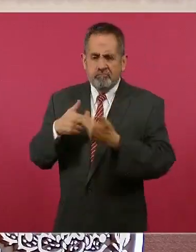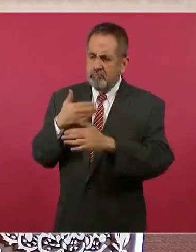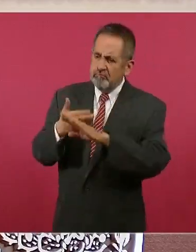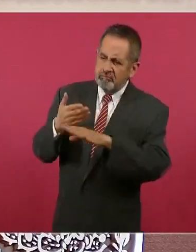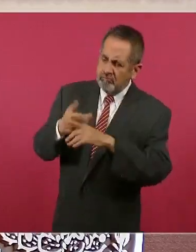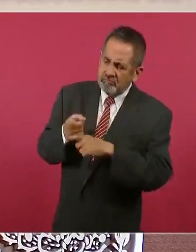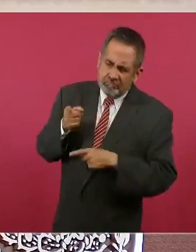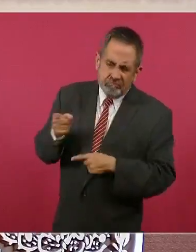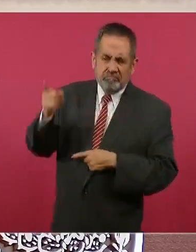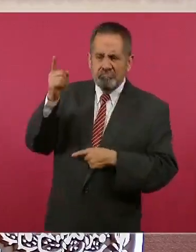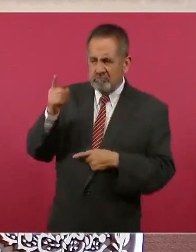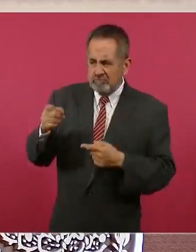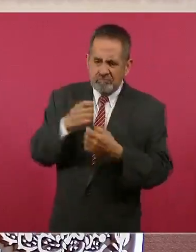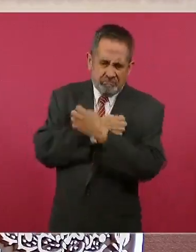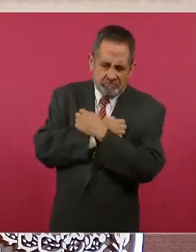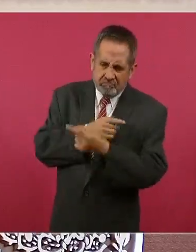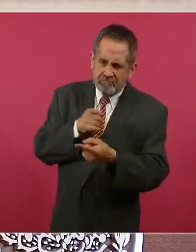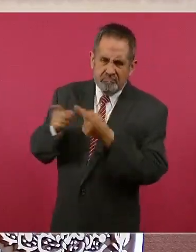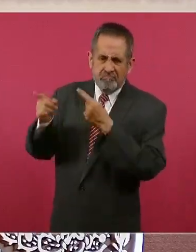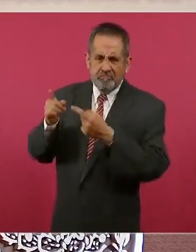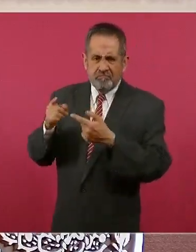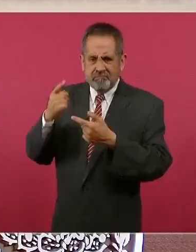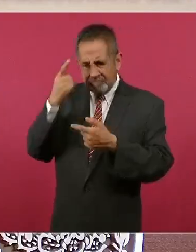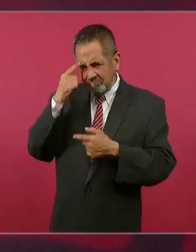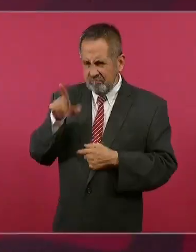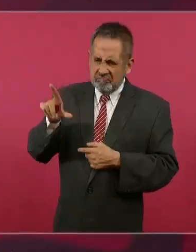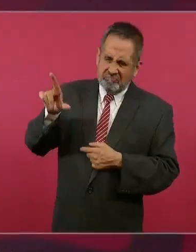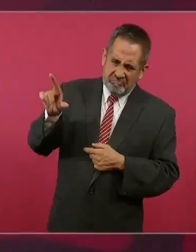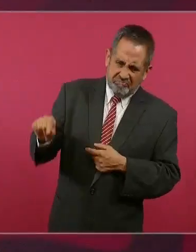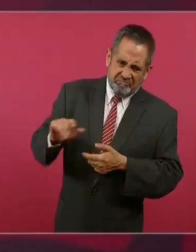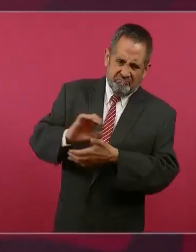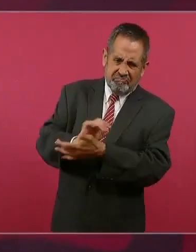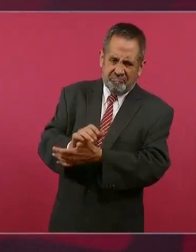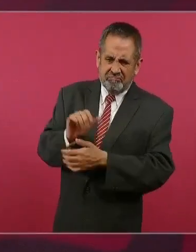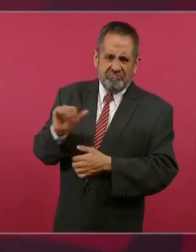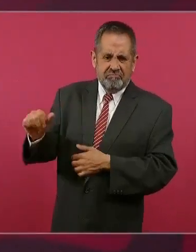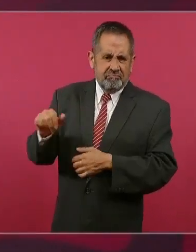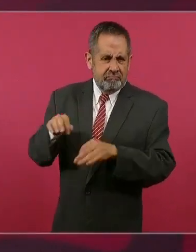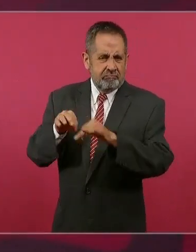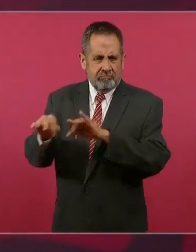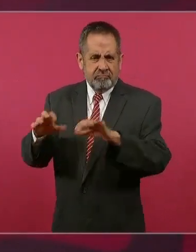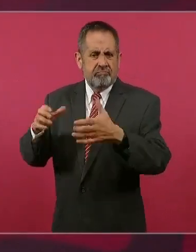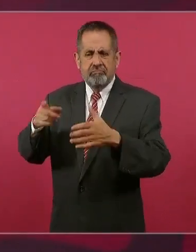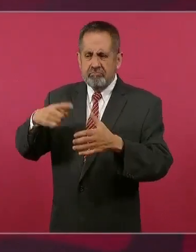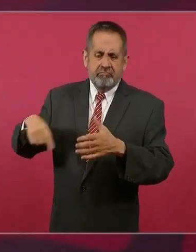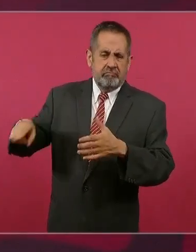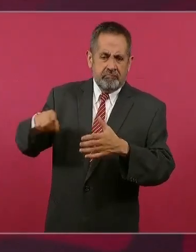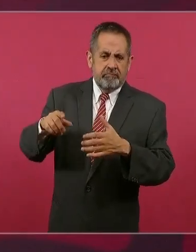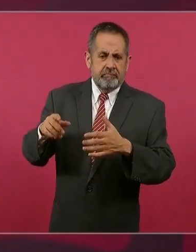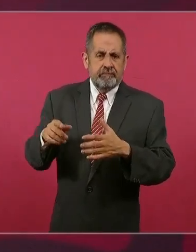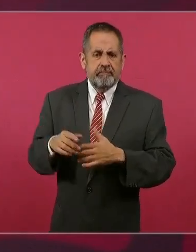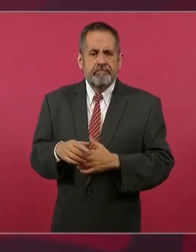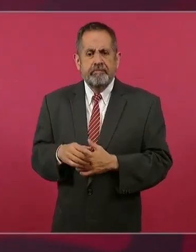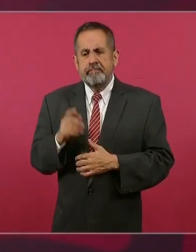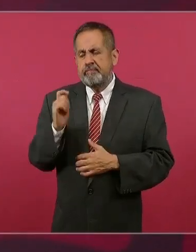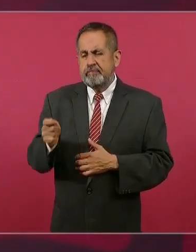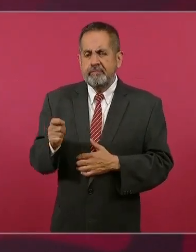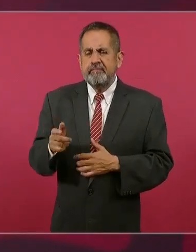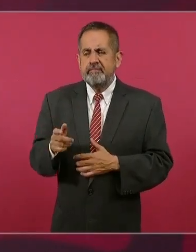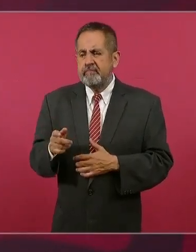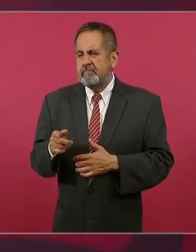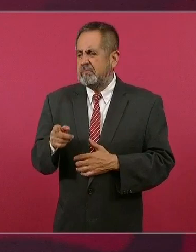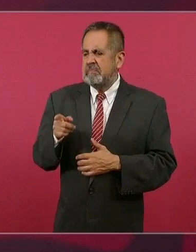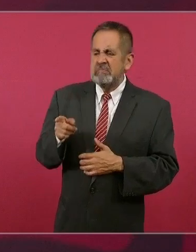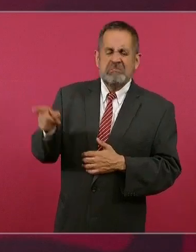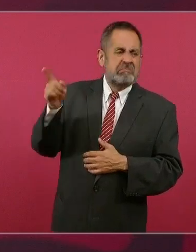actividad educativa, una denigrar el trabajo que se realizaba todos los tiempos, haciendo